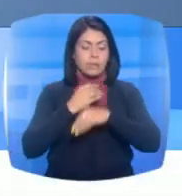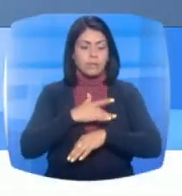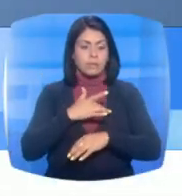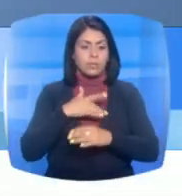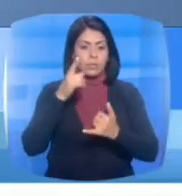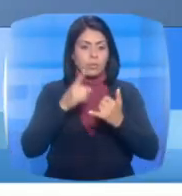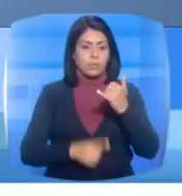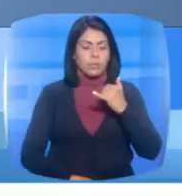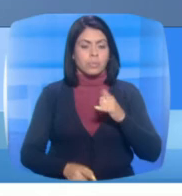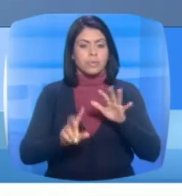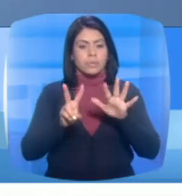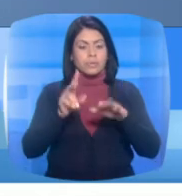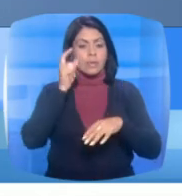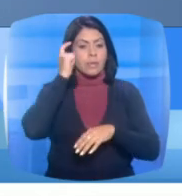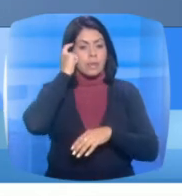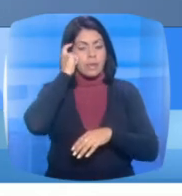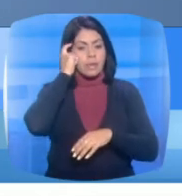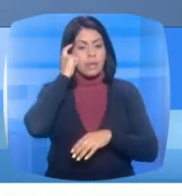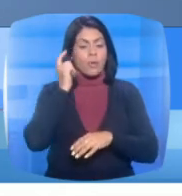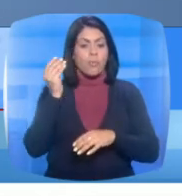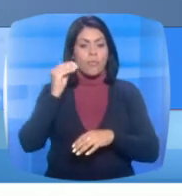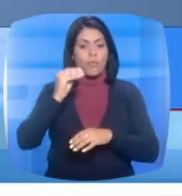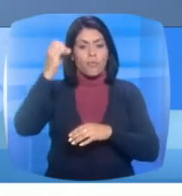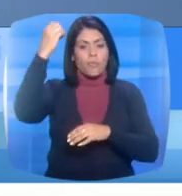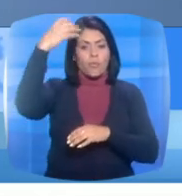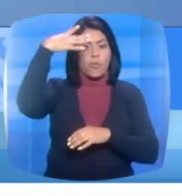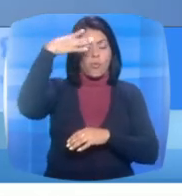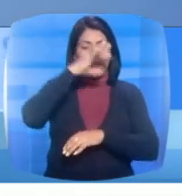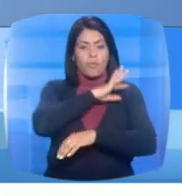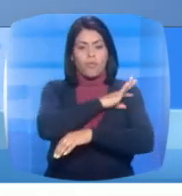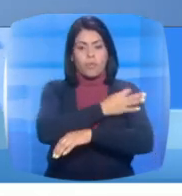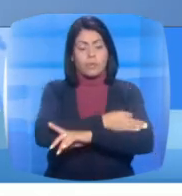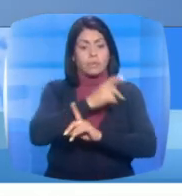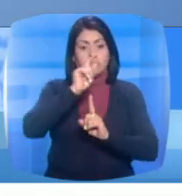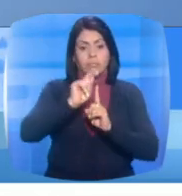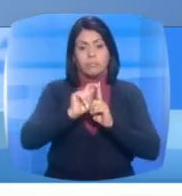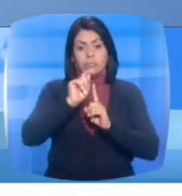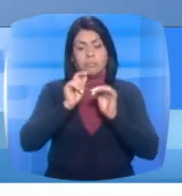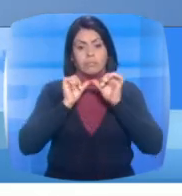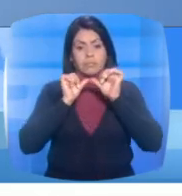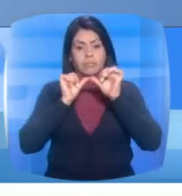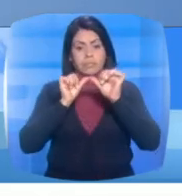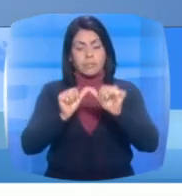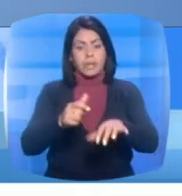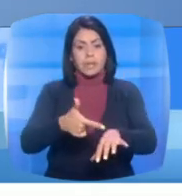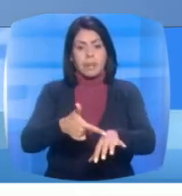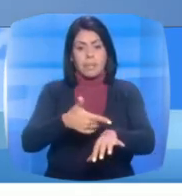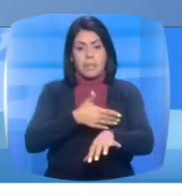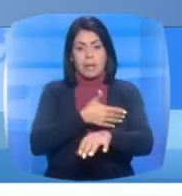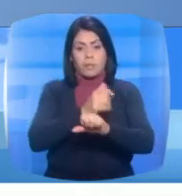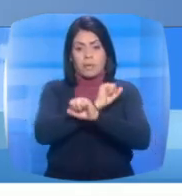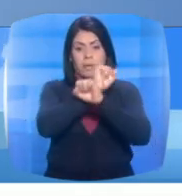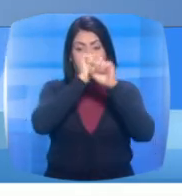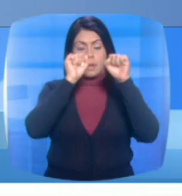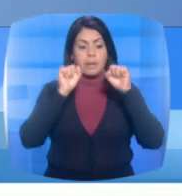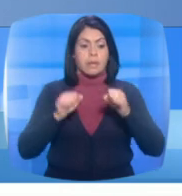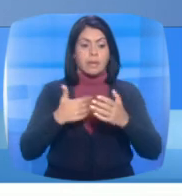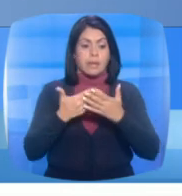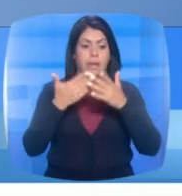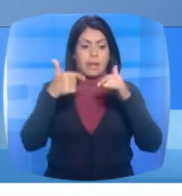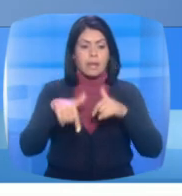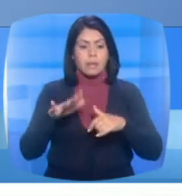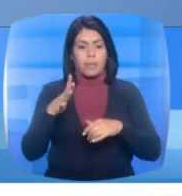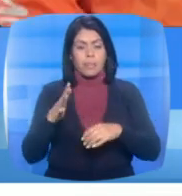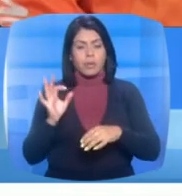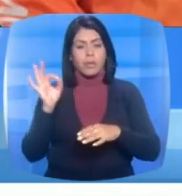sentido en los últimos 7 días. El intenso sol con altas temperaturas se mantiene desde tempranas horas de la mañana hasta